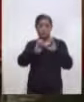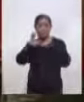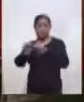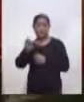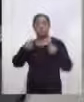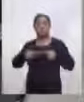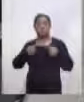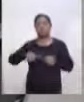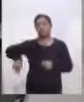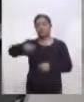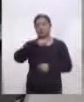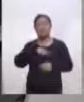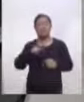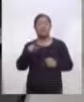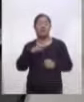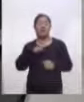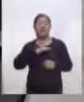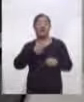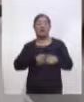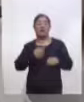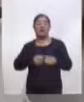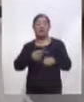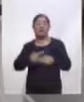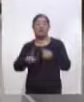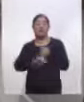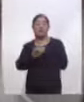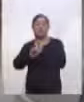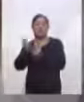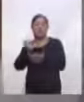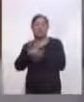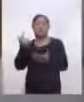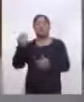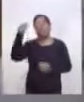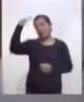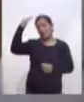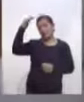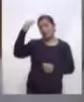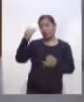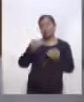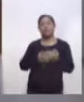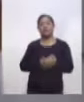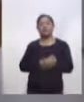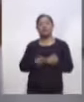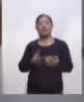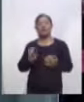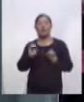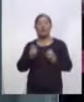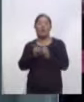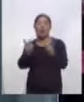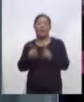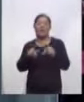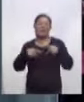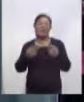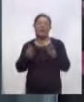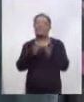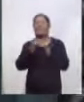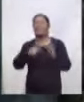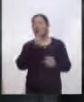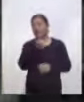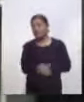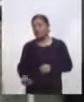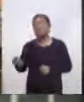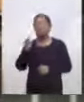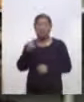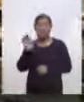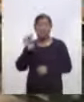padezcan enfermedades crónico-degenerativas, adultos mayores, así como a grupos de edad con mayor vulnerabilidad a presentar problemas